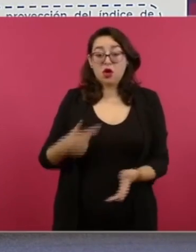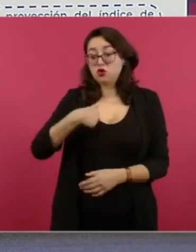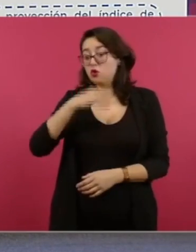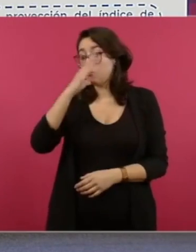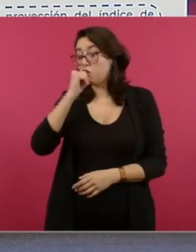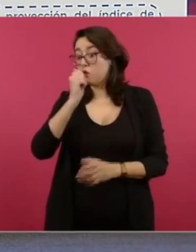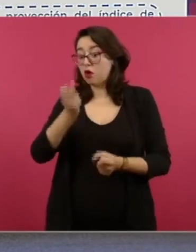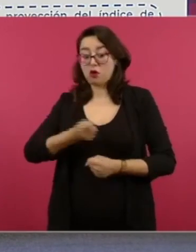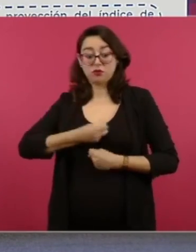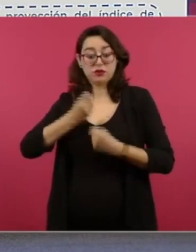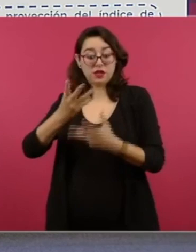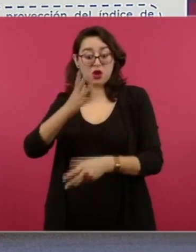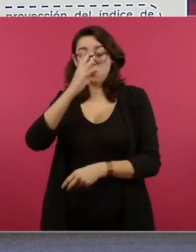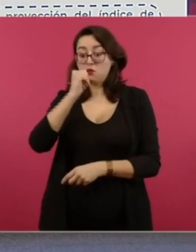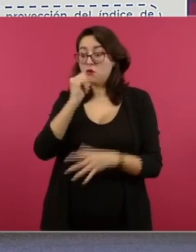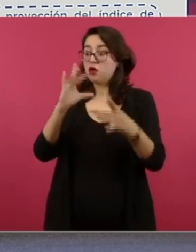Si estamos hablando